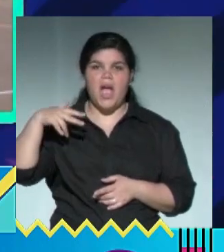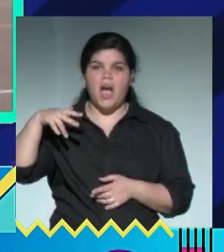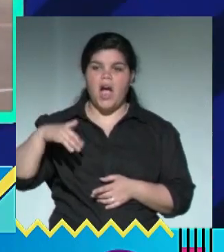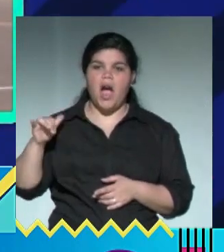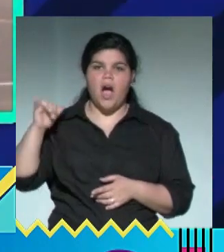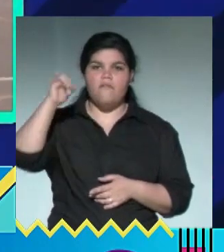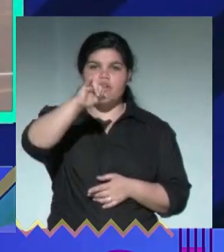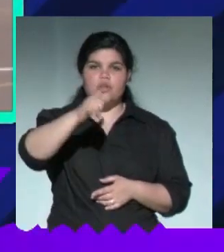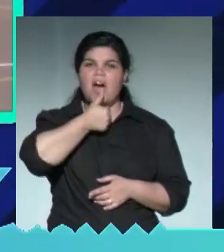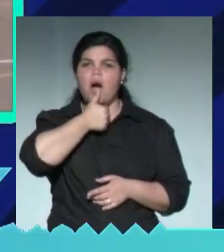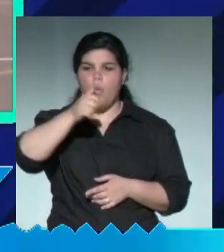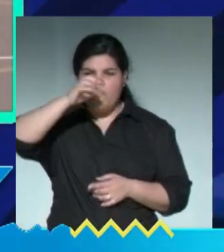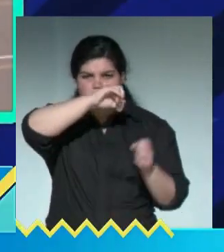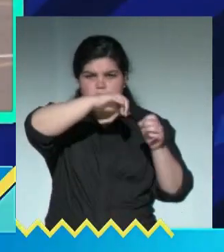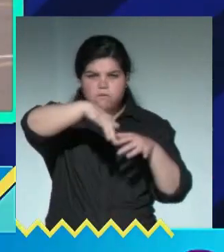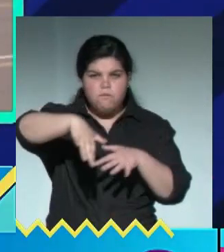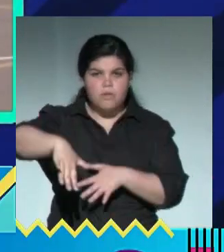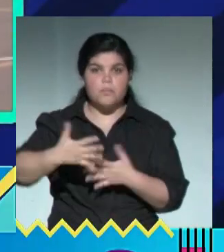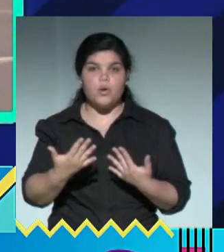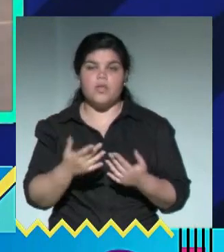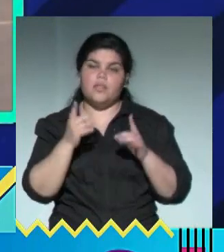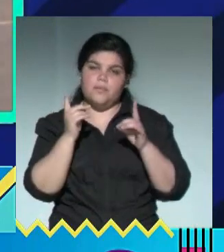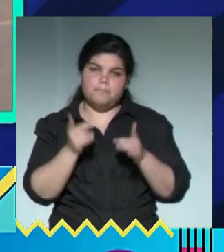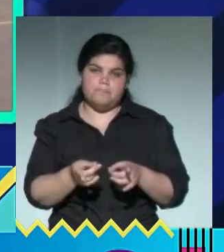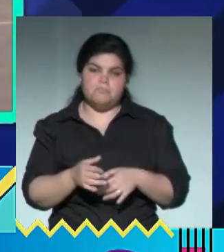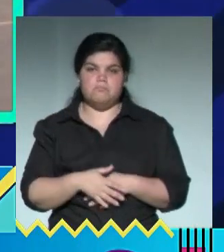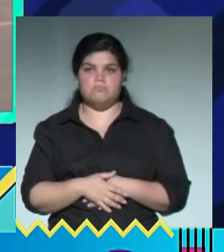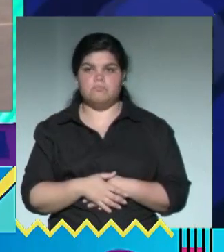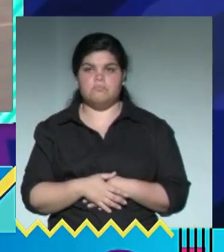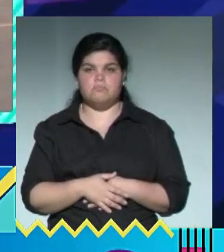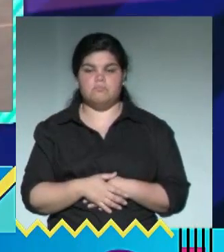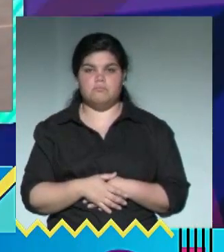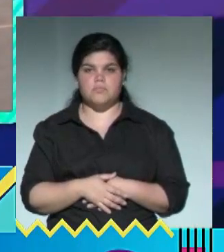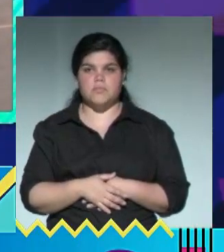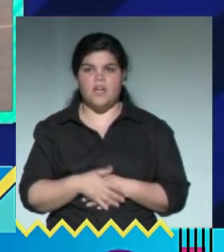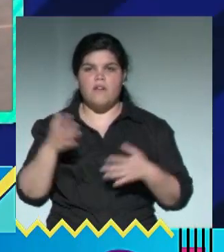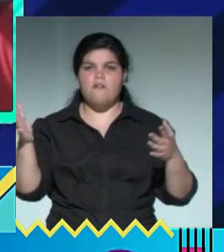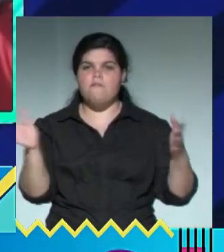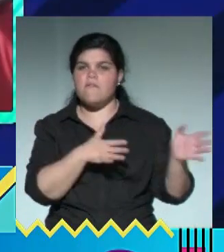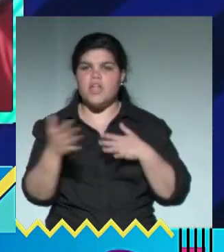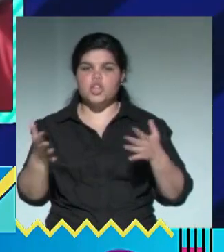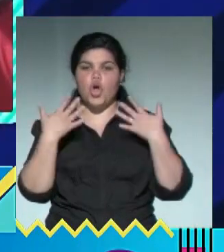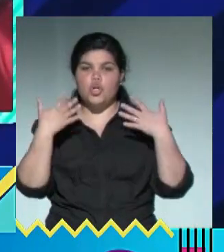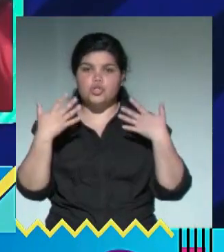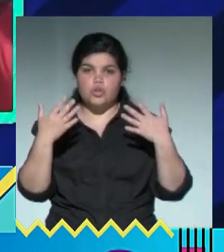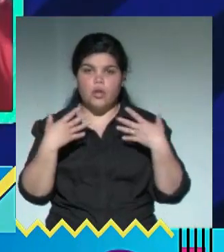primeras horas del fuego. Ni bien pudimos acceder cuando menguó el viento sonda, ¿no? Con lo